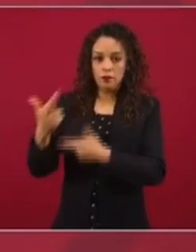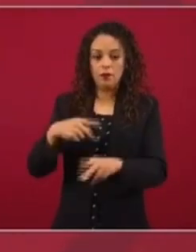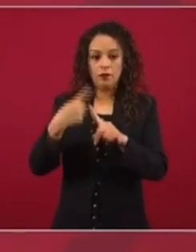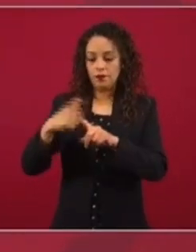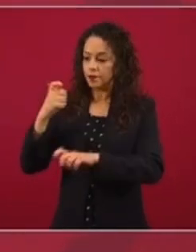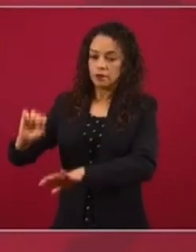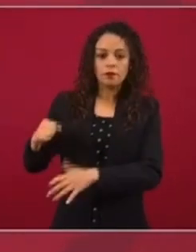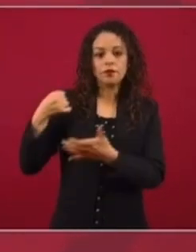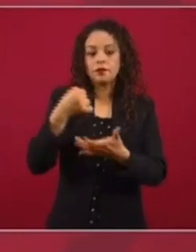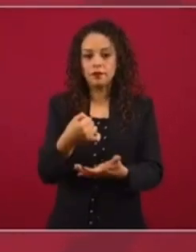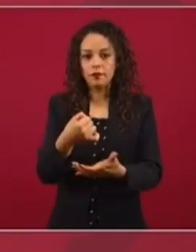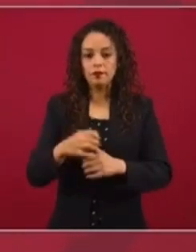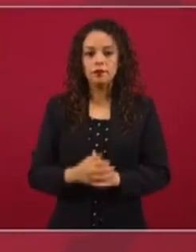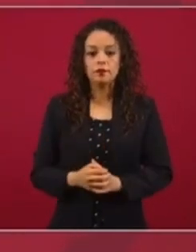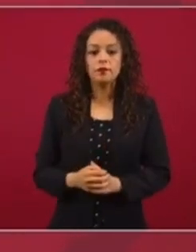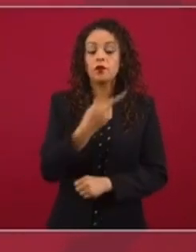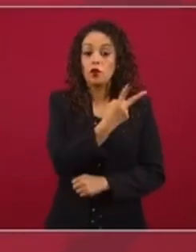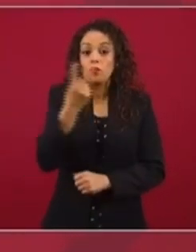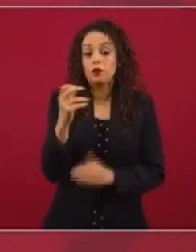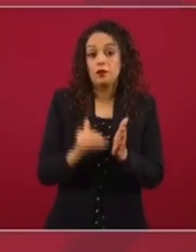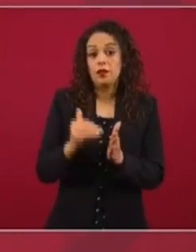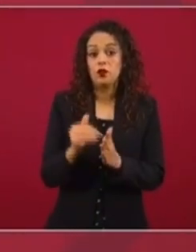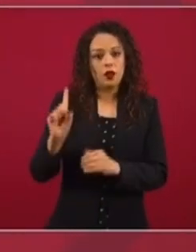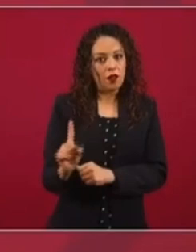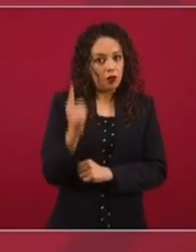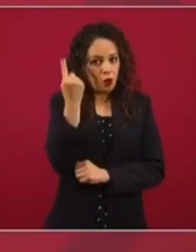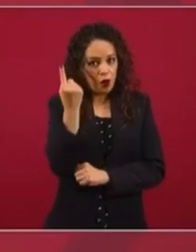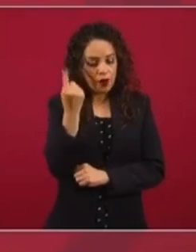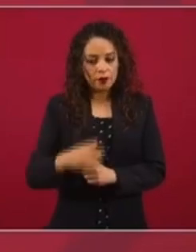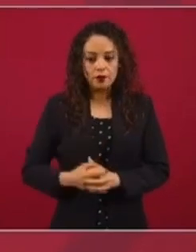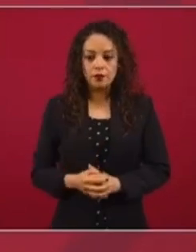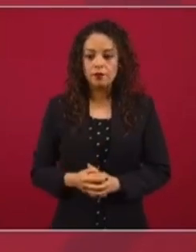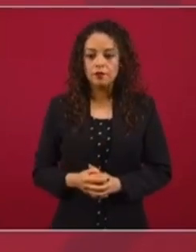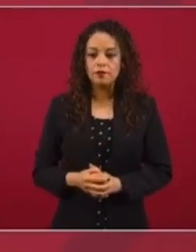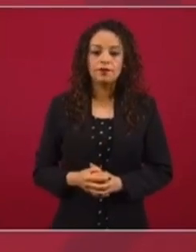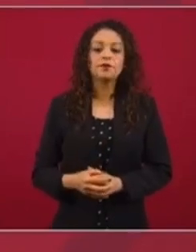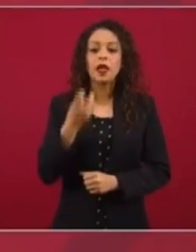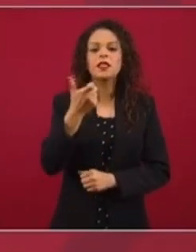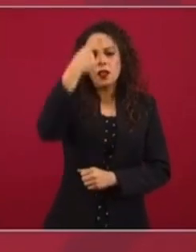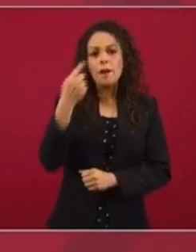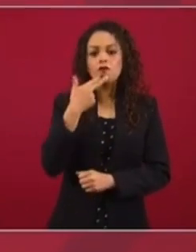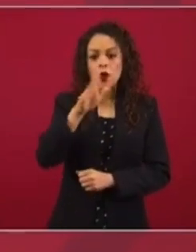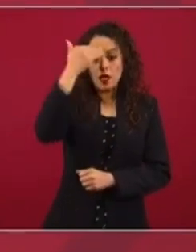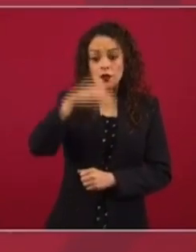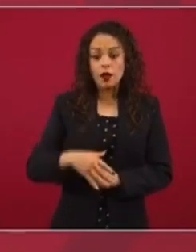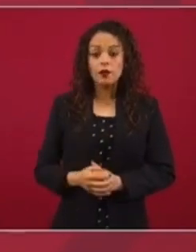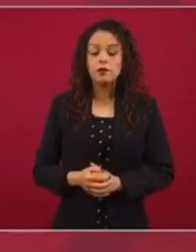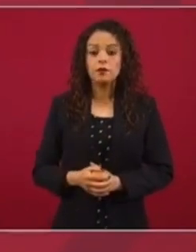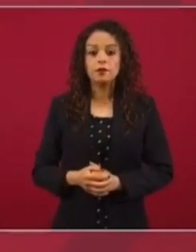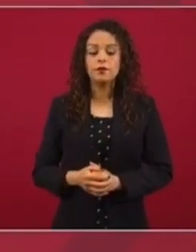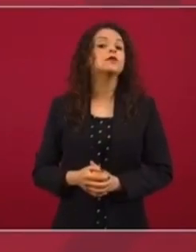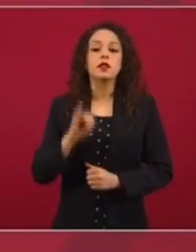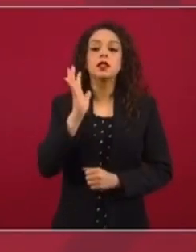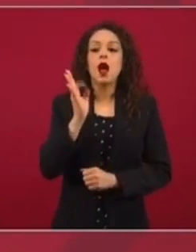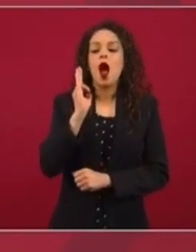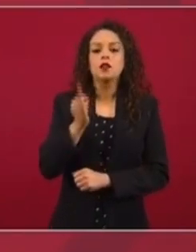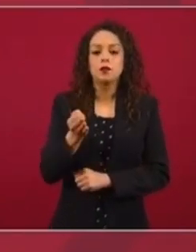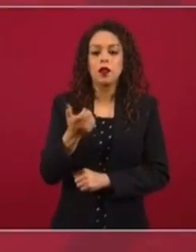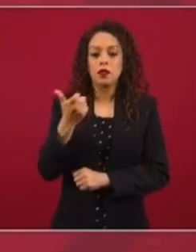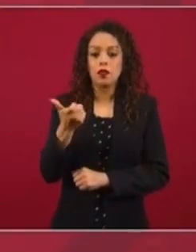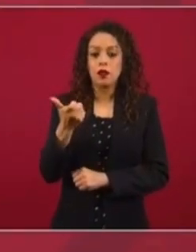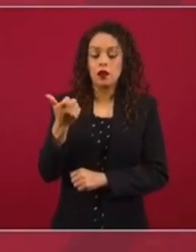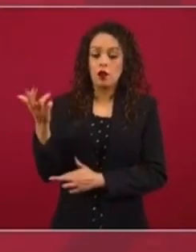se devolviera el dinero, los 200 millones de dólares. ¿Ya sabe para qué serían utilizadas? Al parecer ya aceptaron